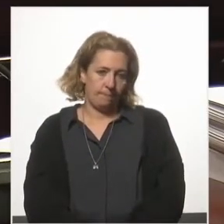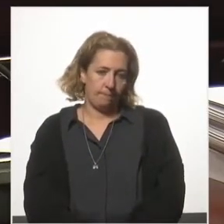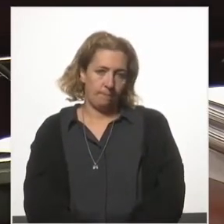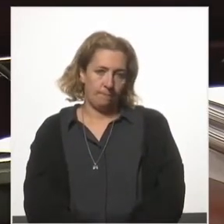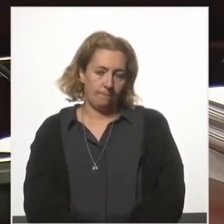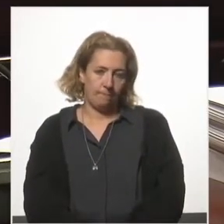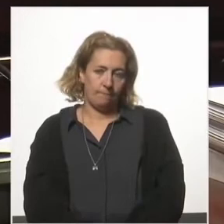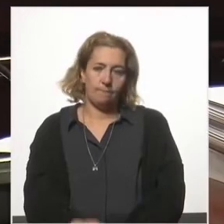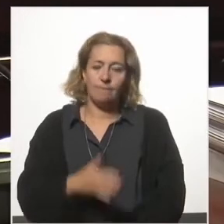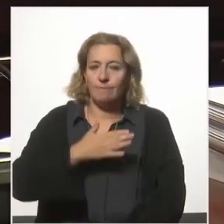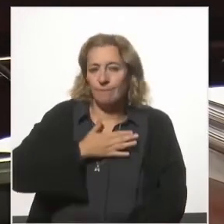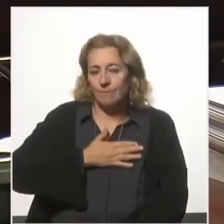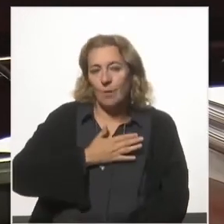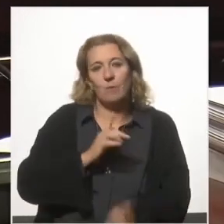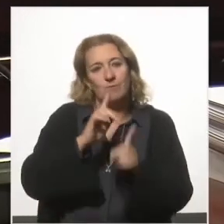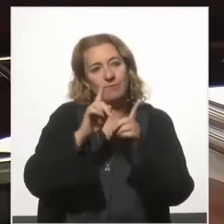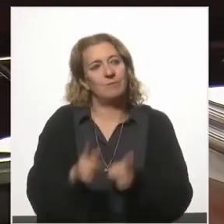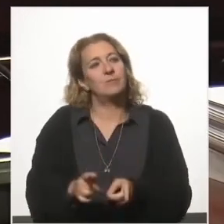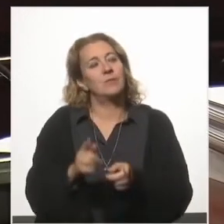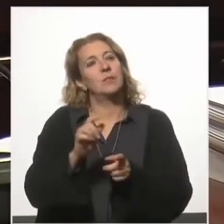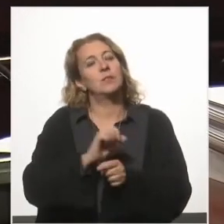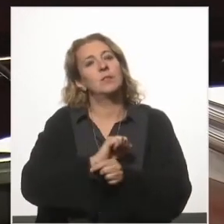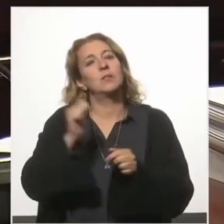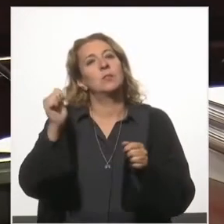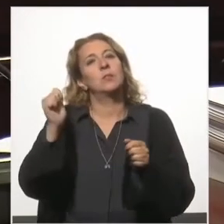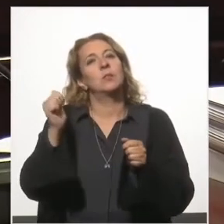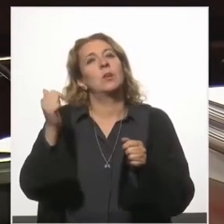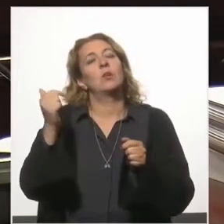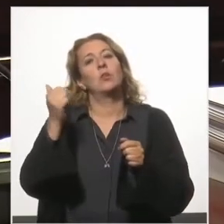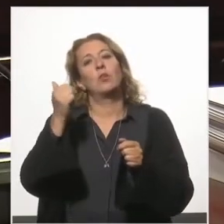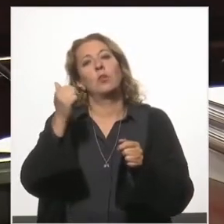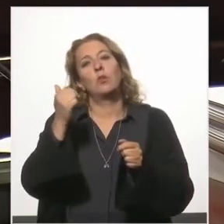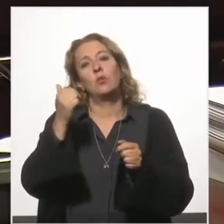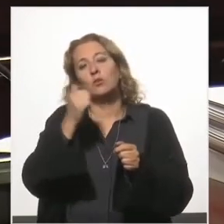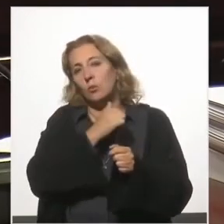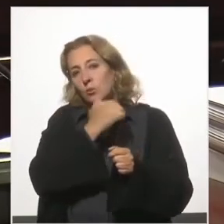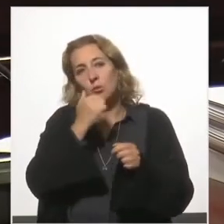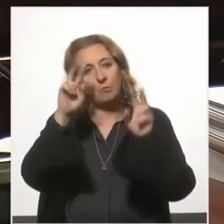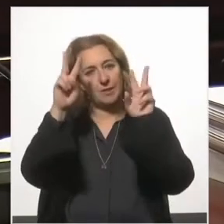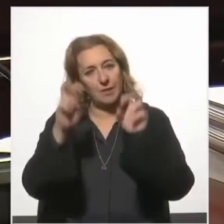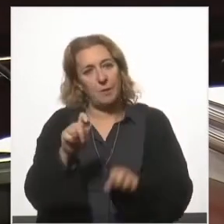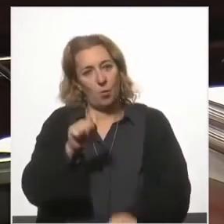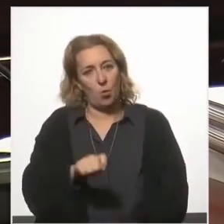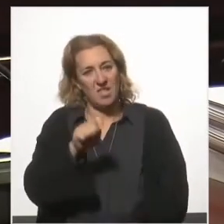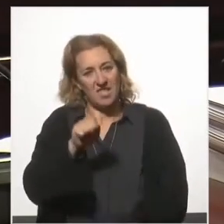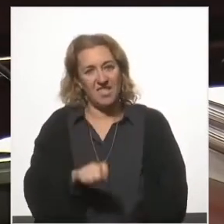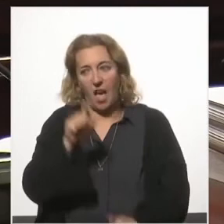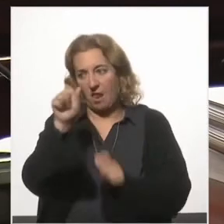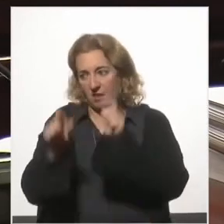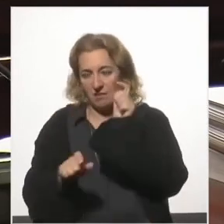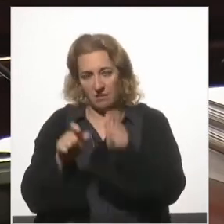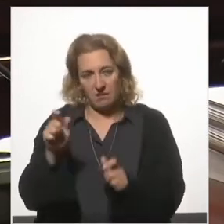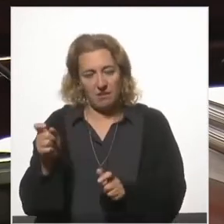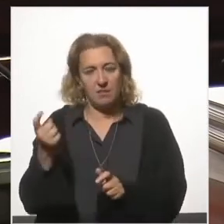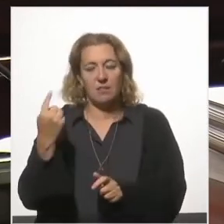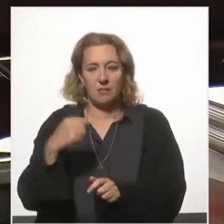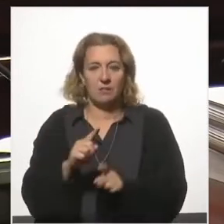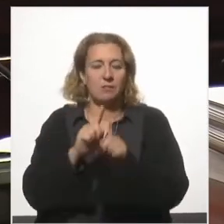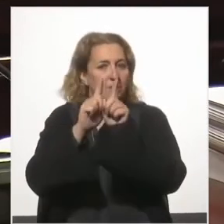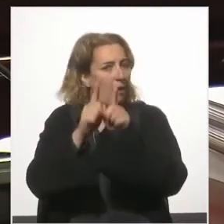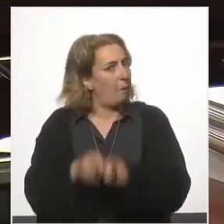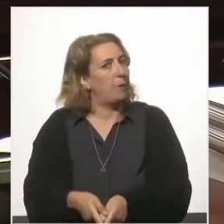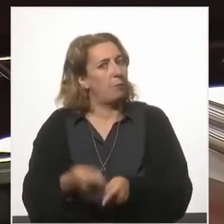Nos congratulamos también de que se haya consagrado una solución para el tema de los judiciales, generado también por el anterior